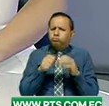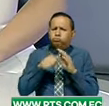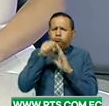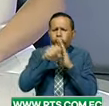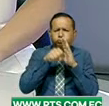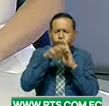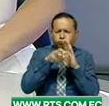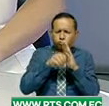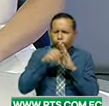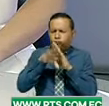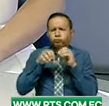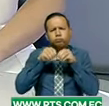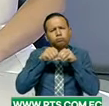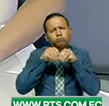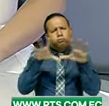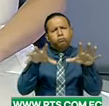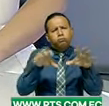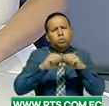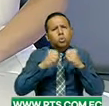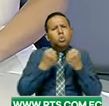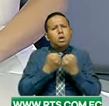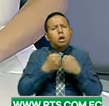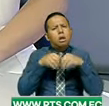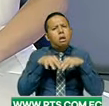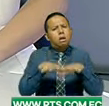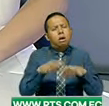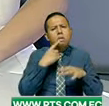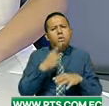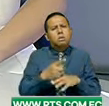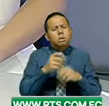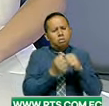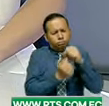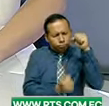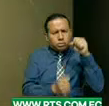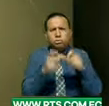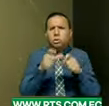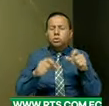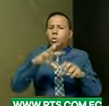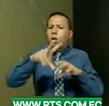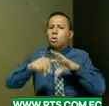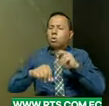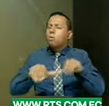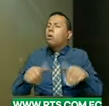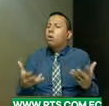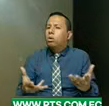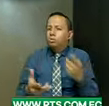se han viralizado en redes sociales revelando el accionar de los zampones.